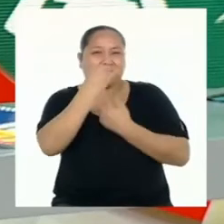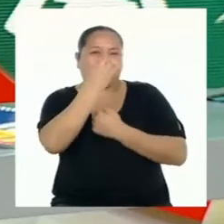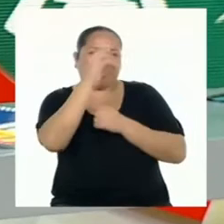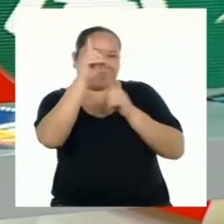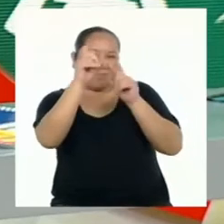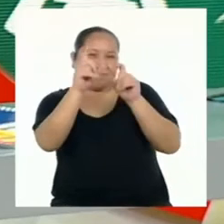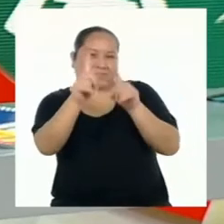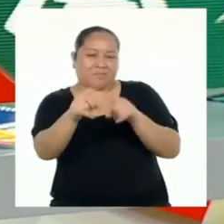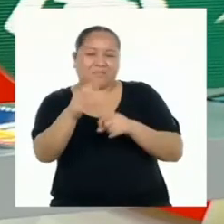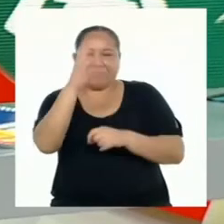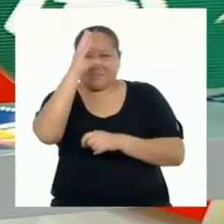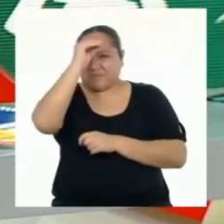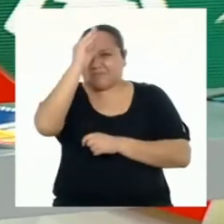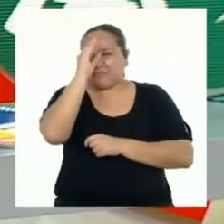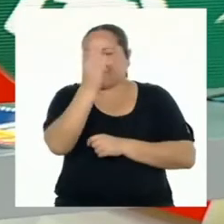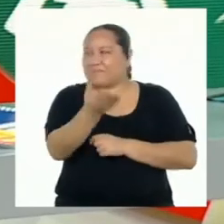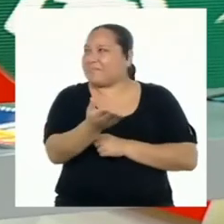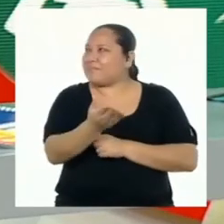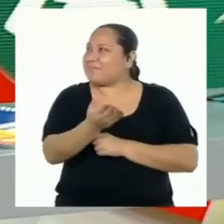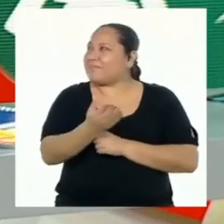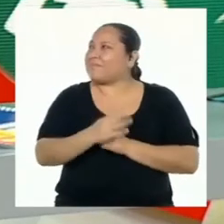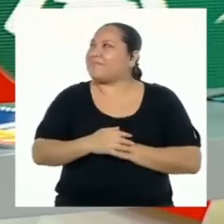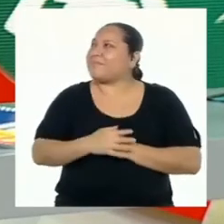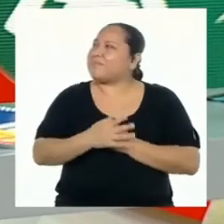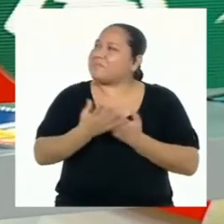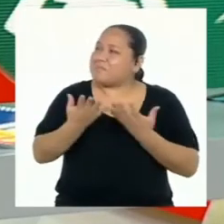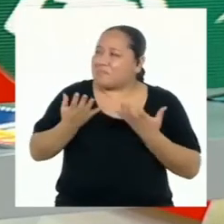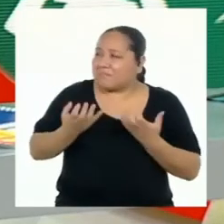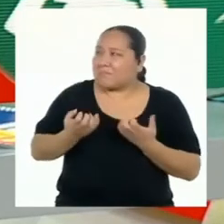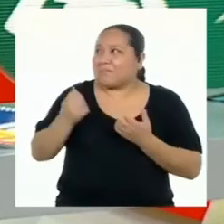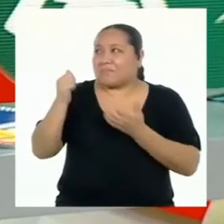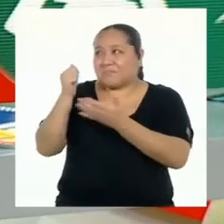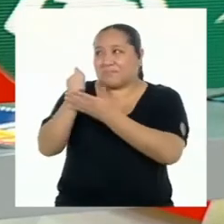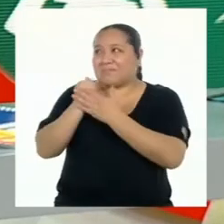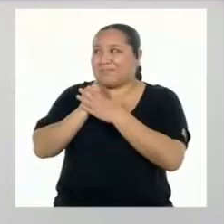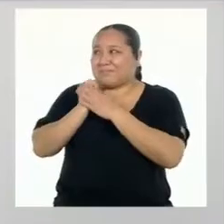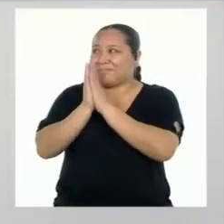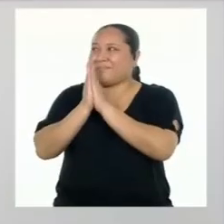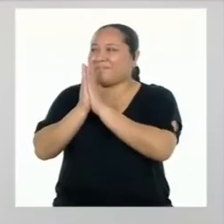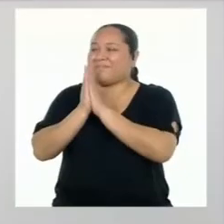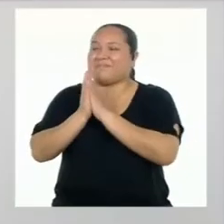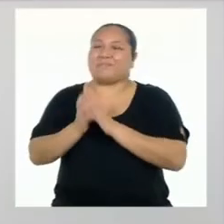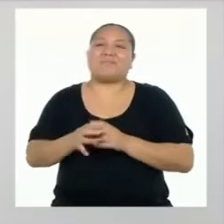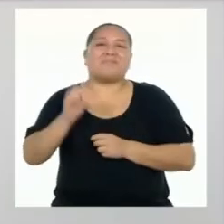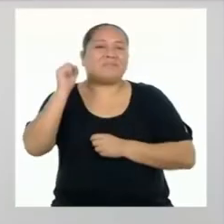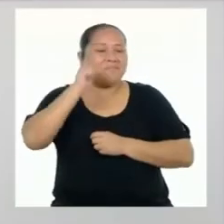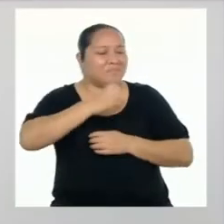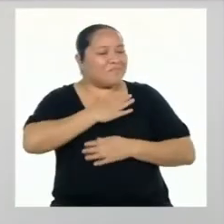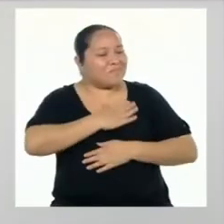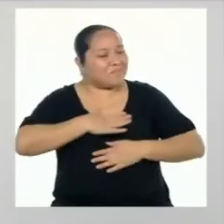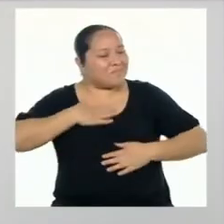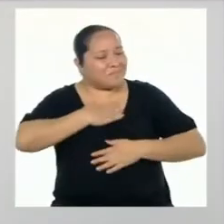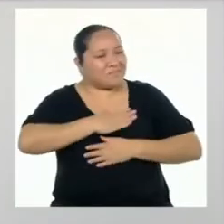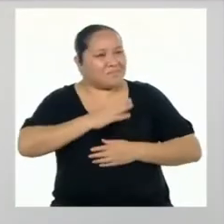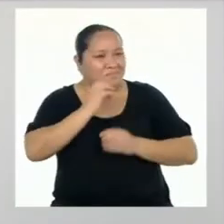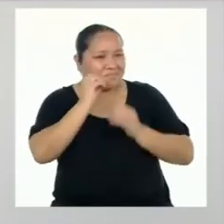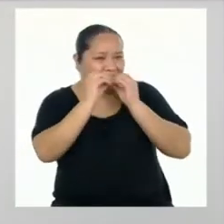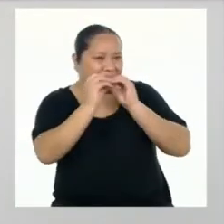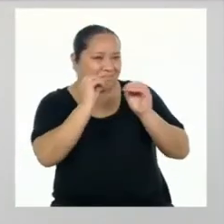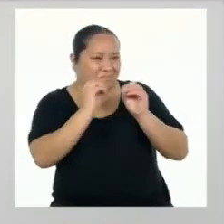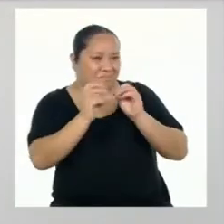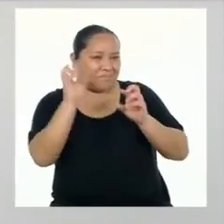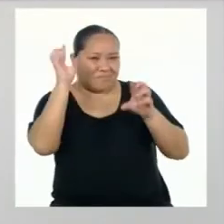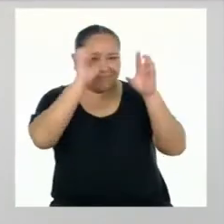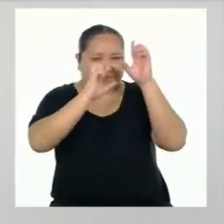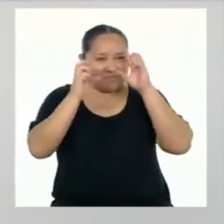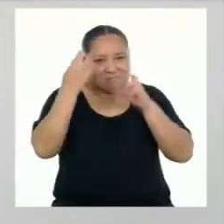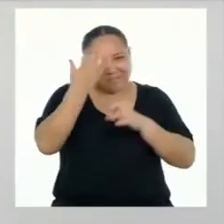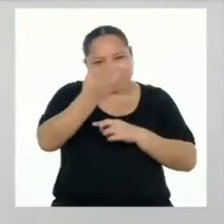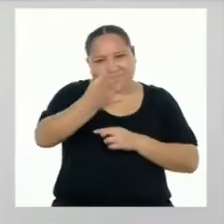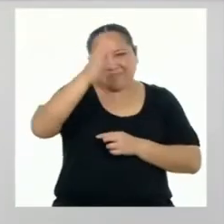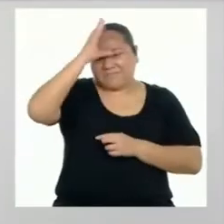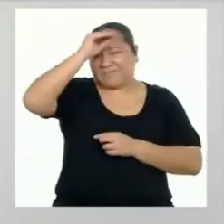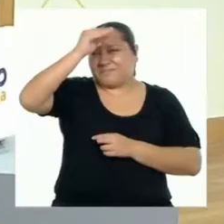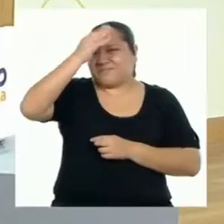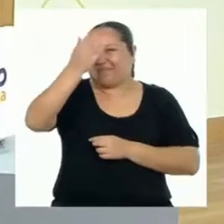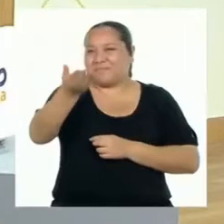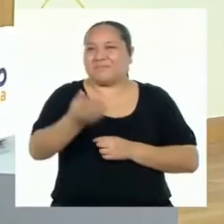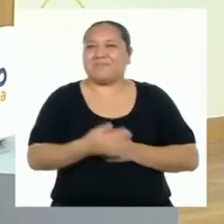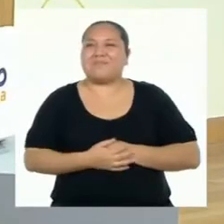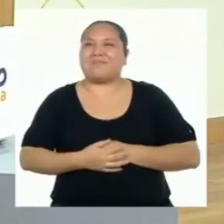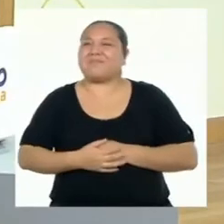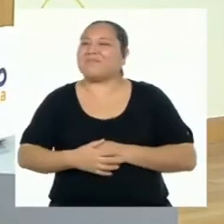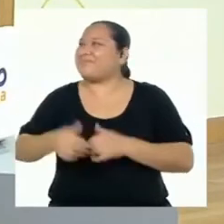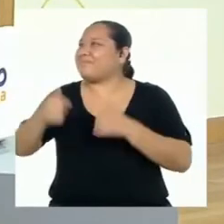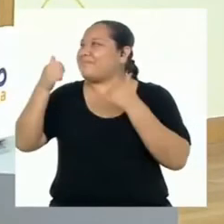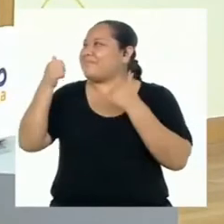de las chicas y los chicos en sus casas con las que me gustaría que me ayudara. Será un placer resolver cualquier duda que tengan, chicas y